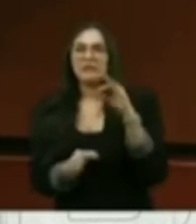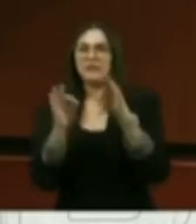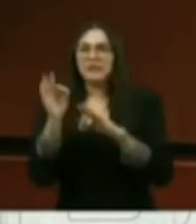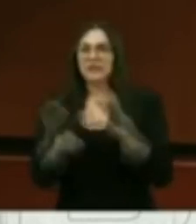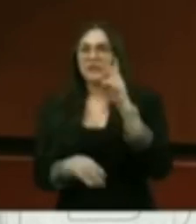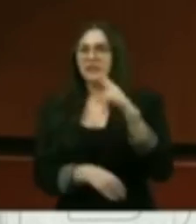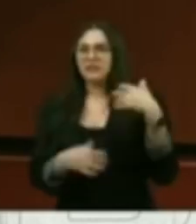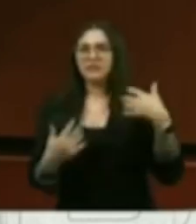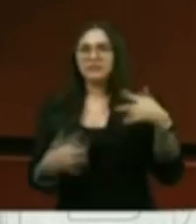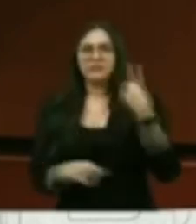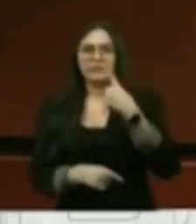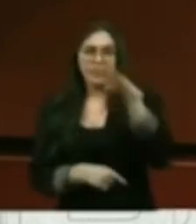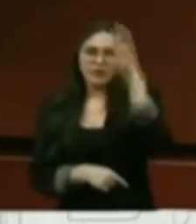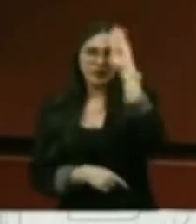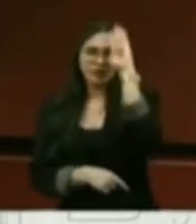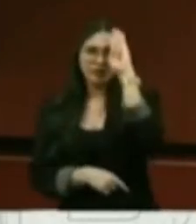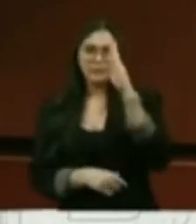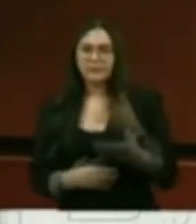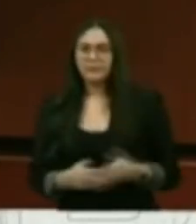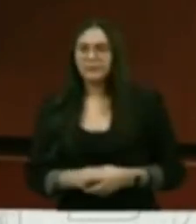que su nivel